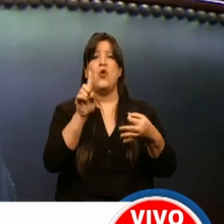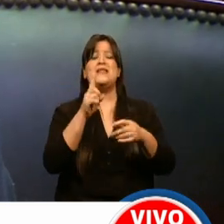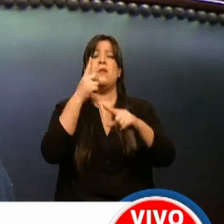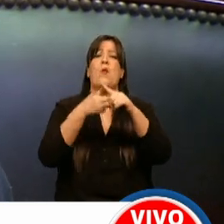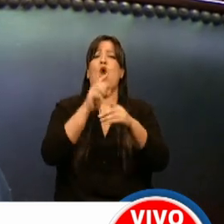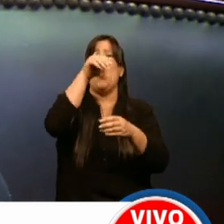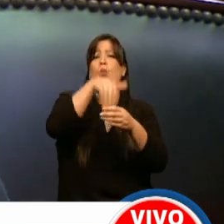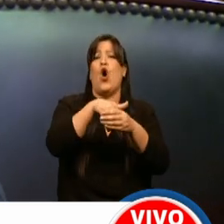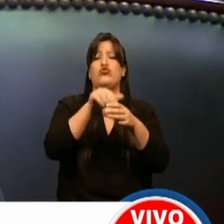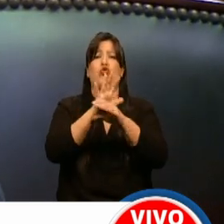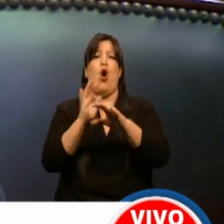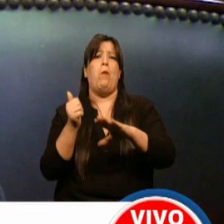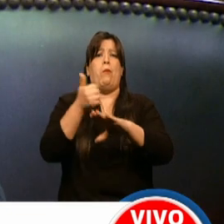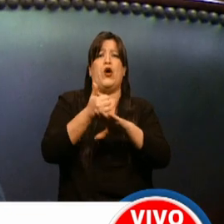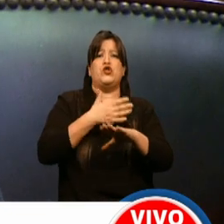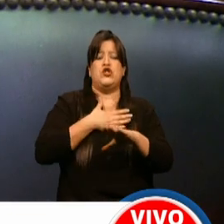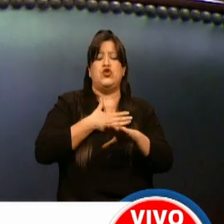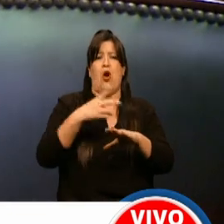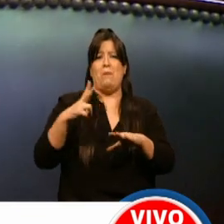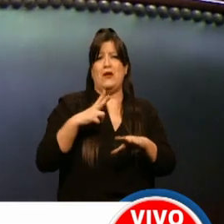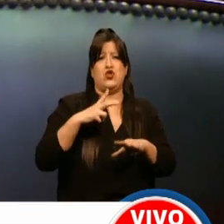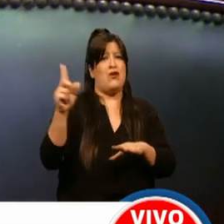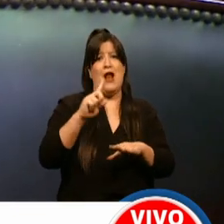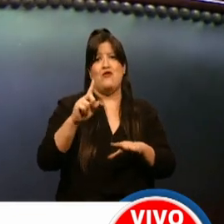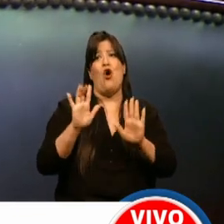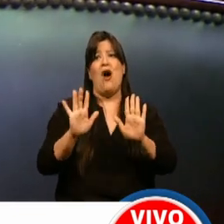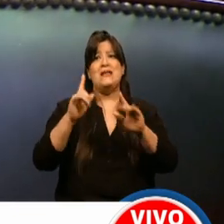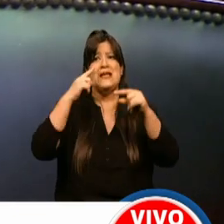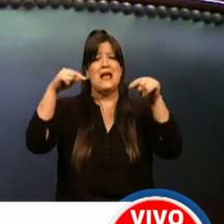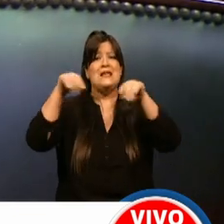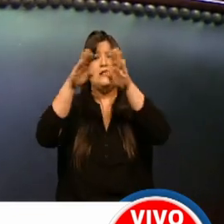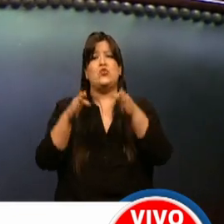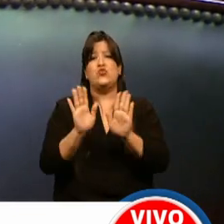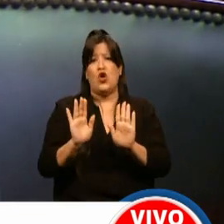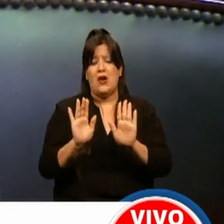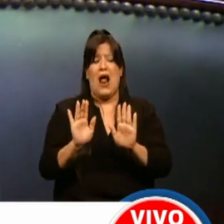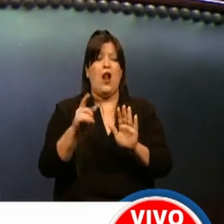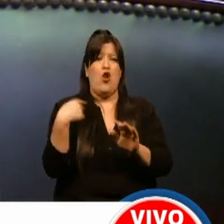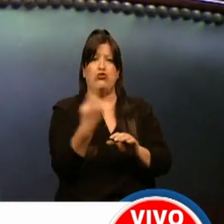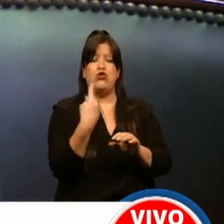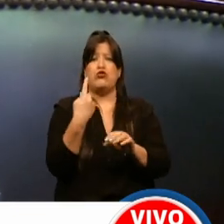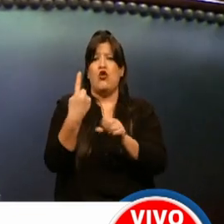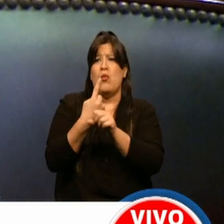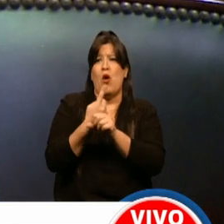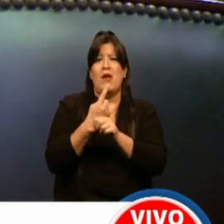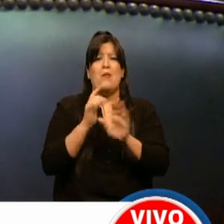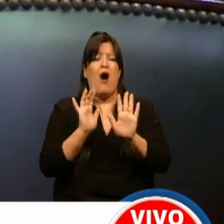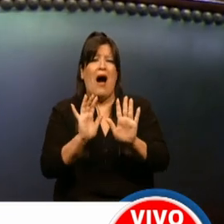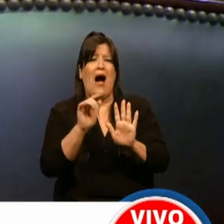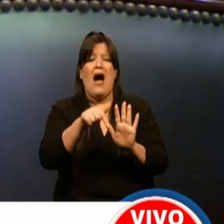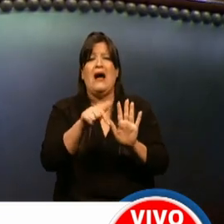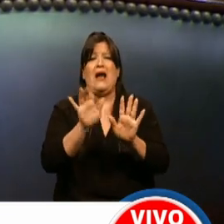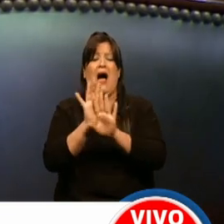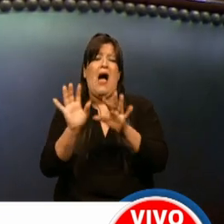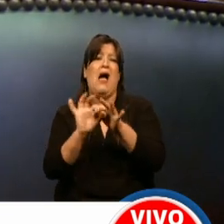cuestión de posicionamiento personal sino por un mandato institucional no podemos tener aquí margen para el